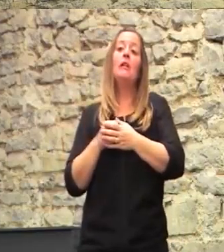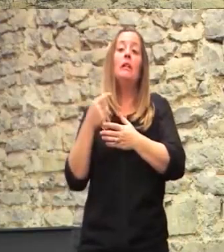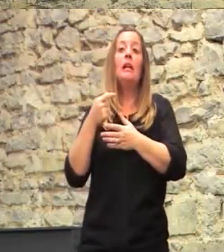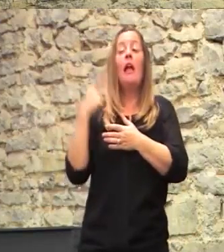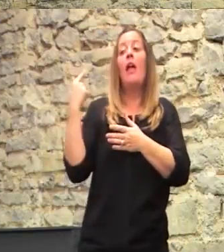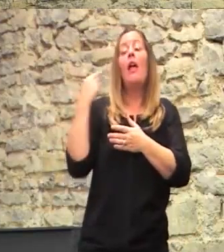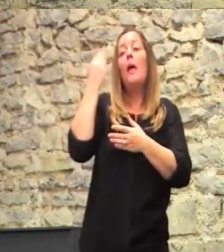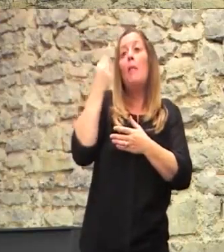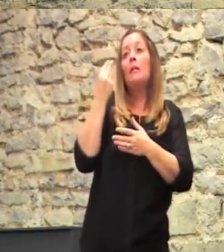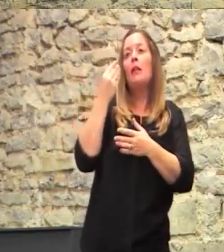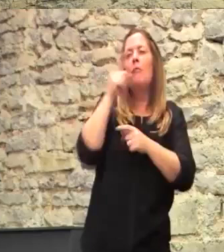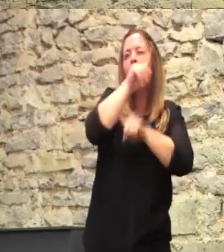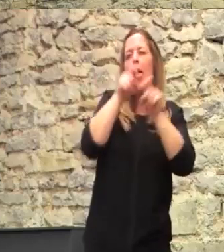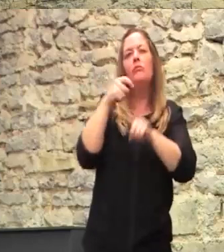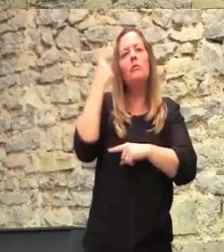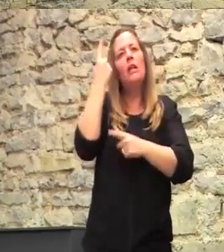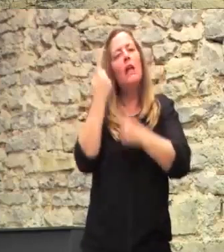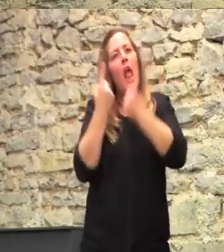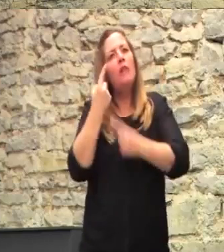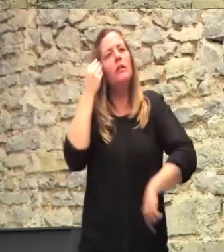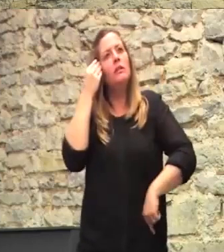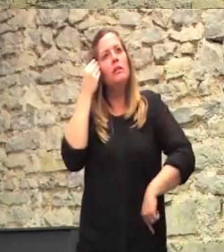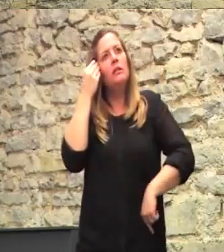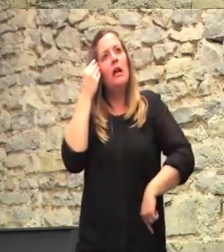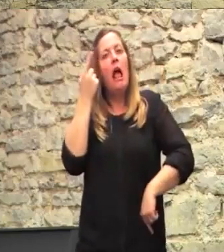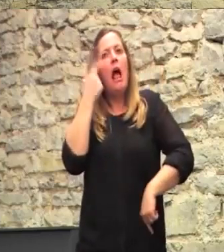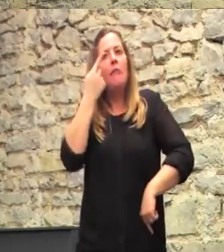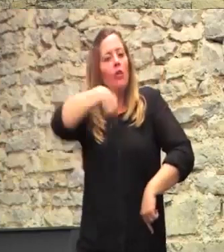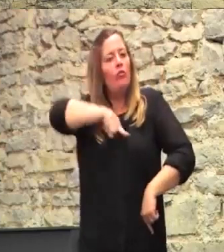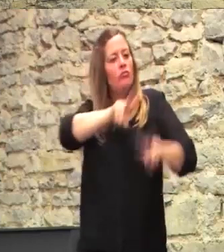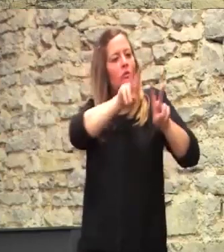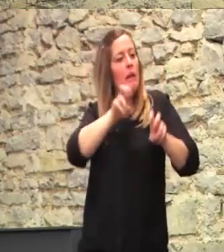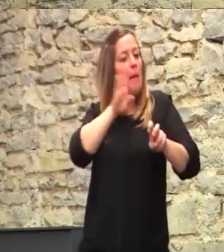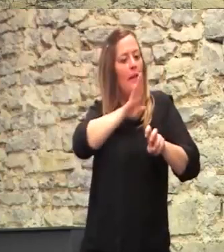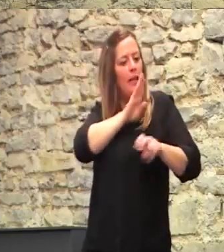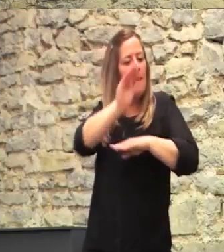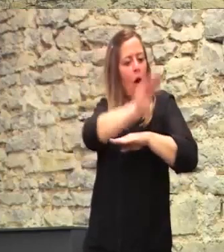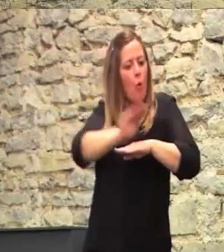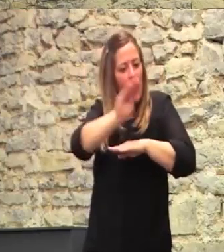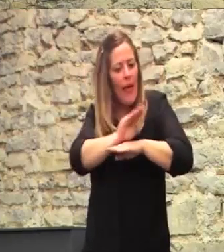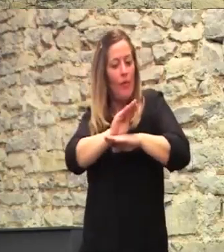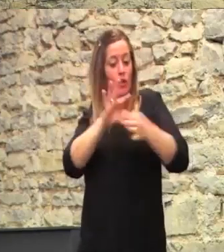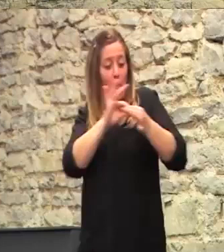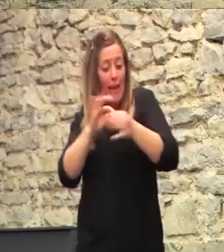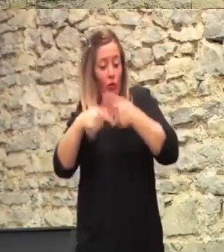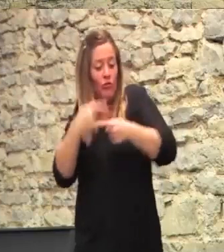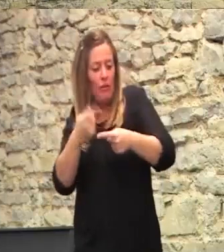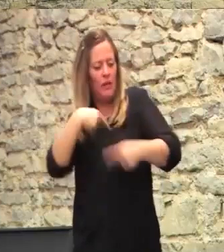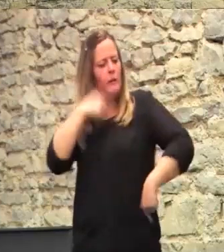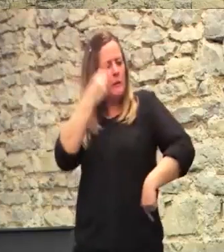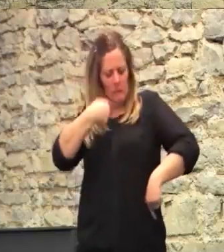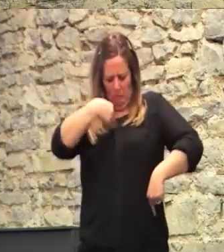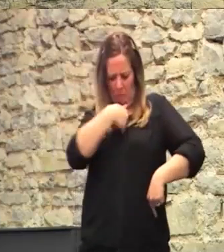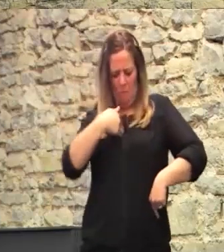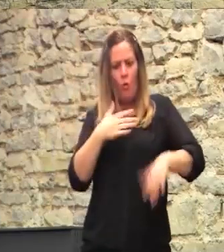son qué pasa si revisamos y nos interpelamos en el tema de los cuidados en la maternidad y otros vínculos tenemos claro a quién le